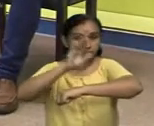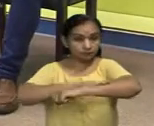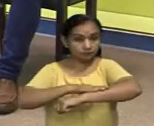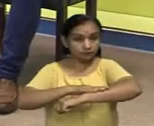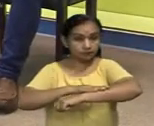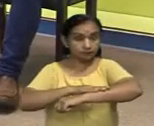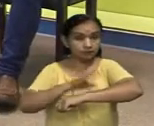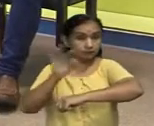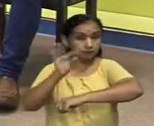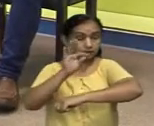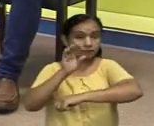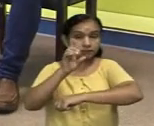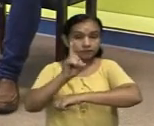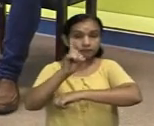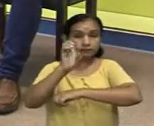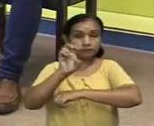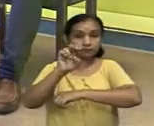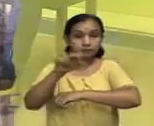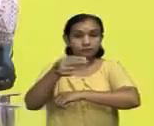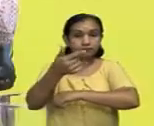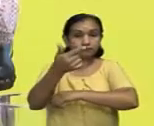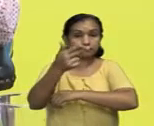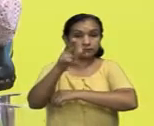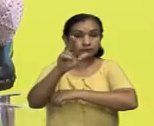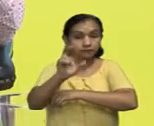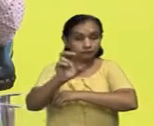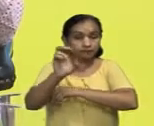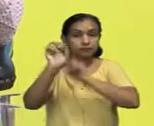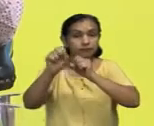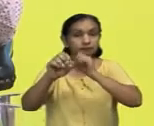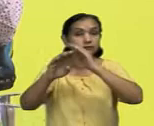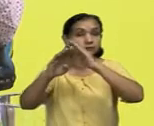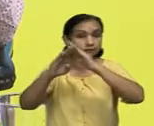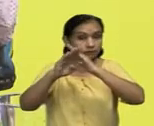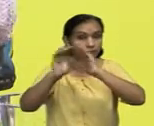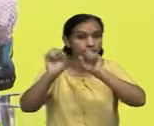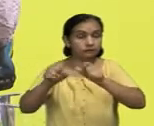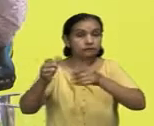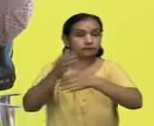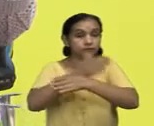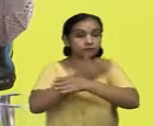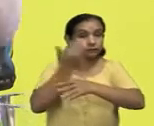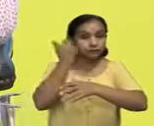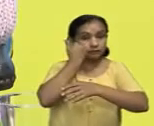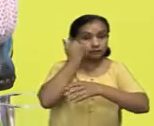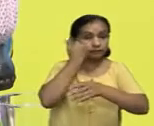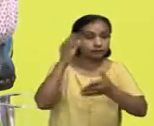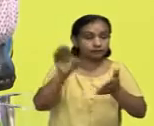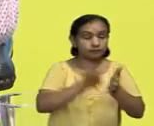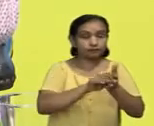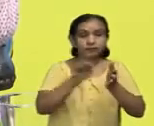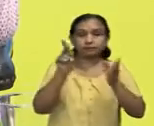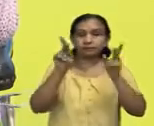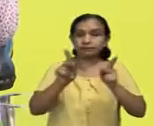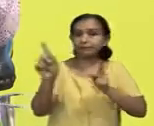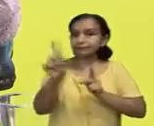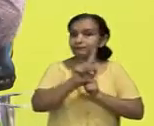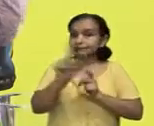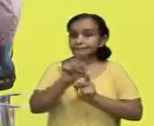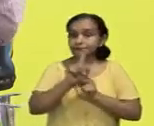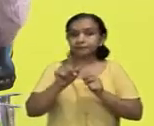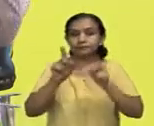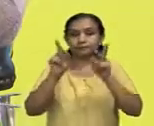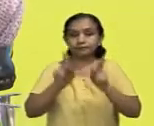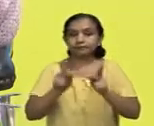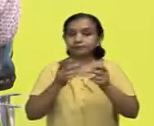nosotros podemos evitarlo, y que obviamente no llegue a afectar principalmente a los